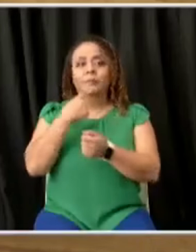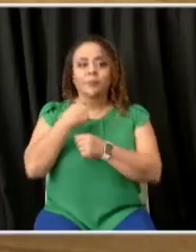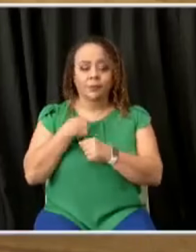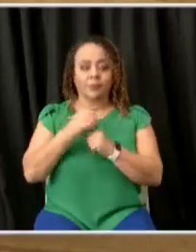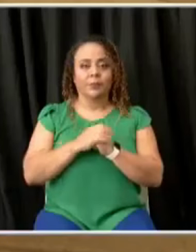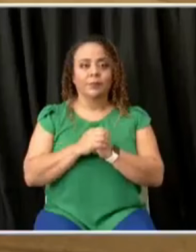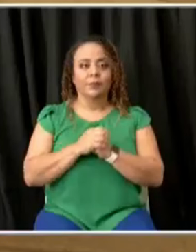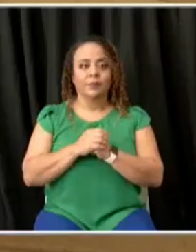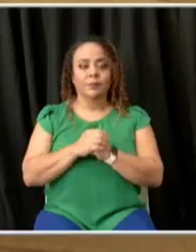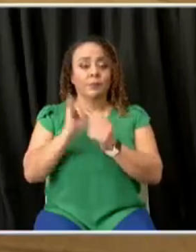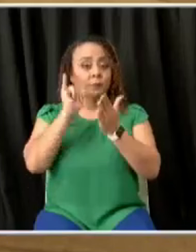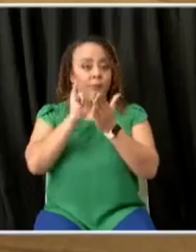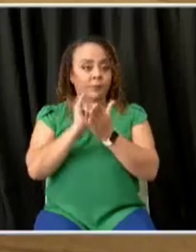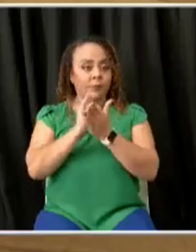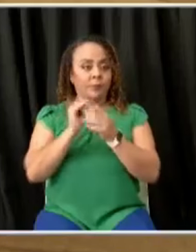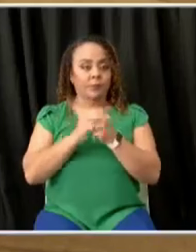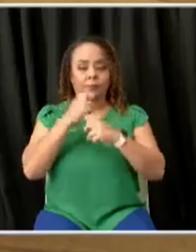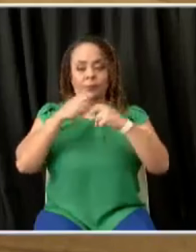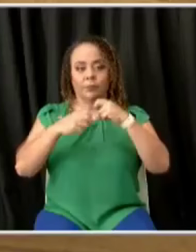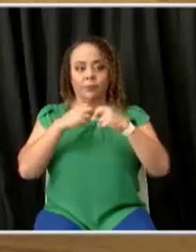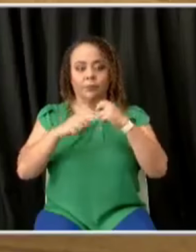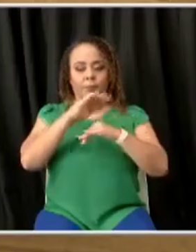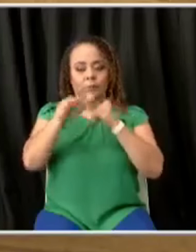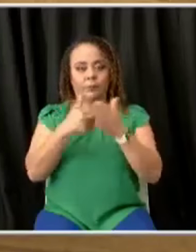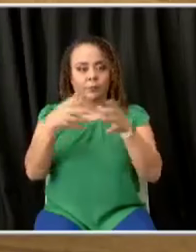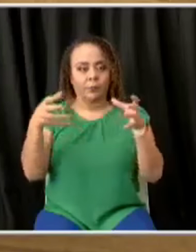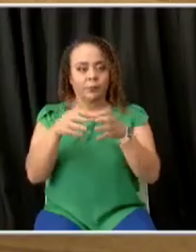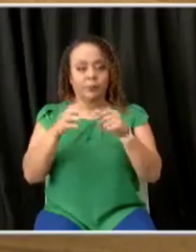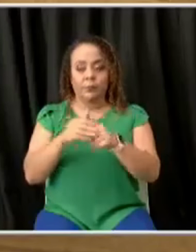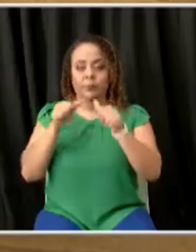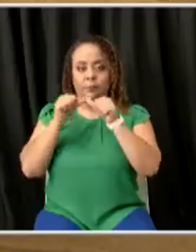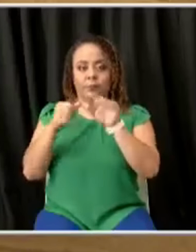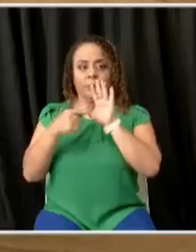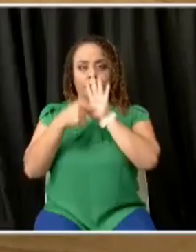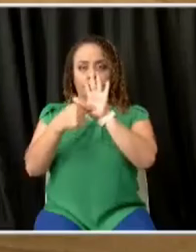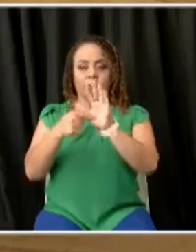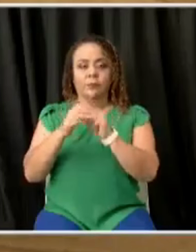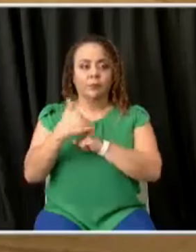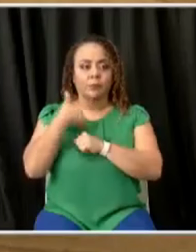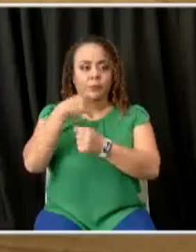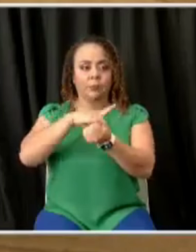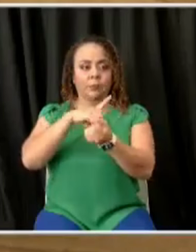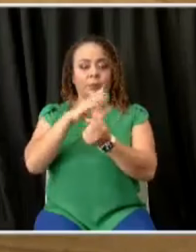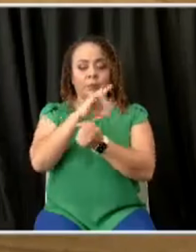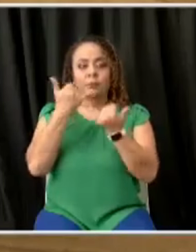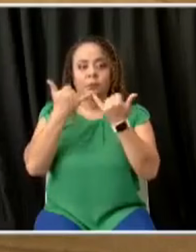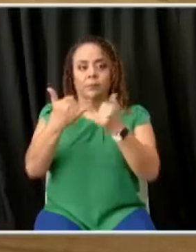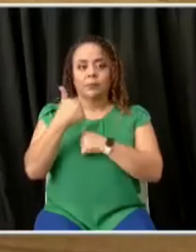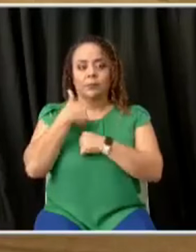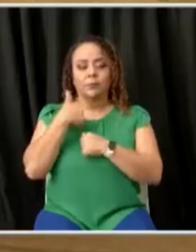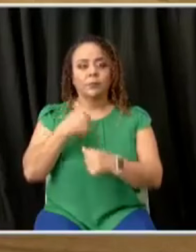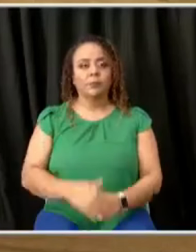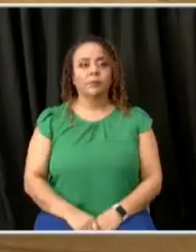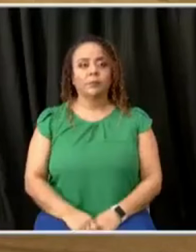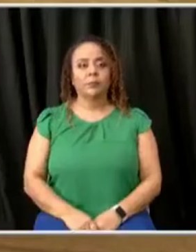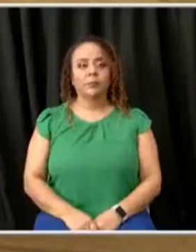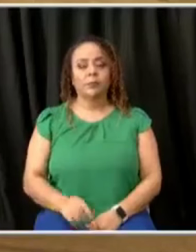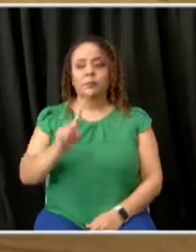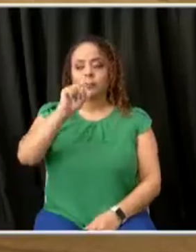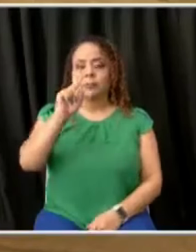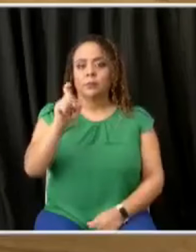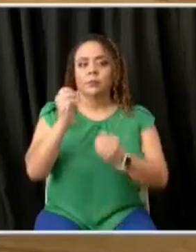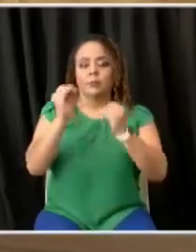comentando que esto es un problema de todos. Continuamos con la presentación que nos trae el doctor y ahora tenemos una